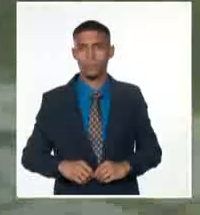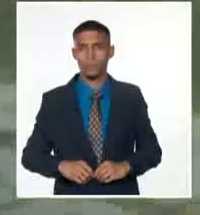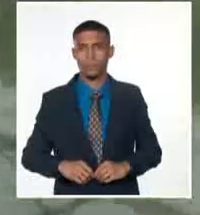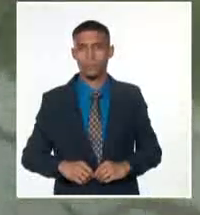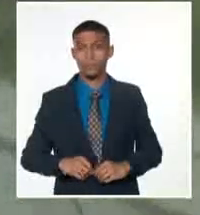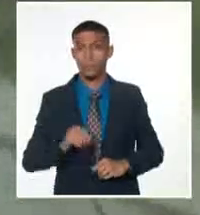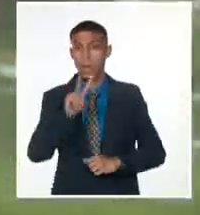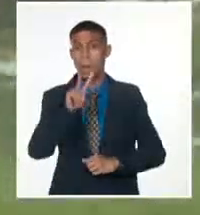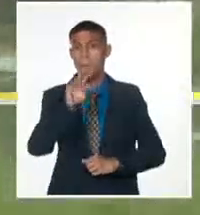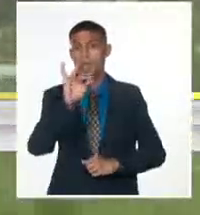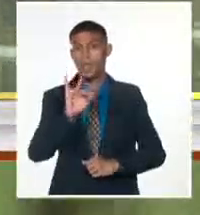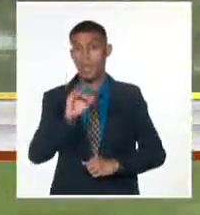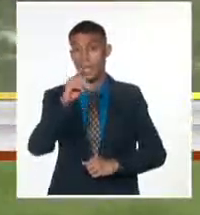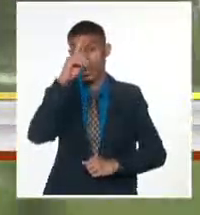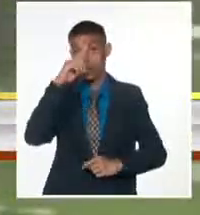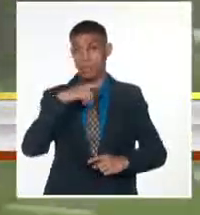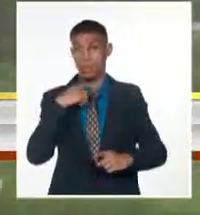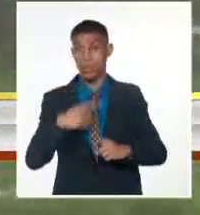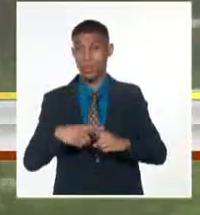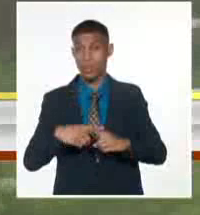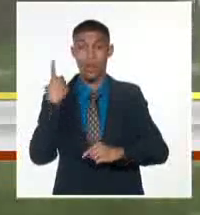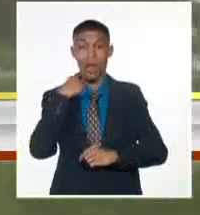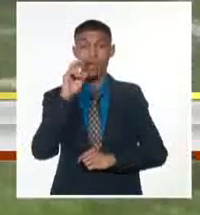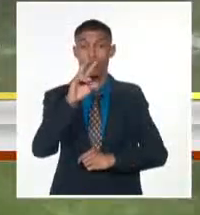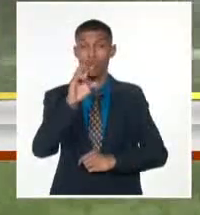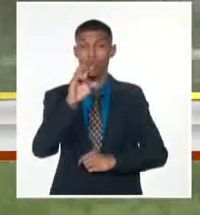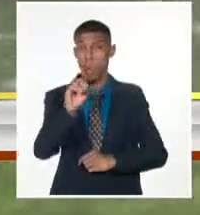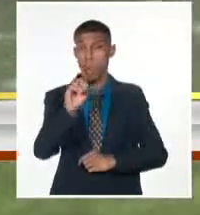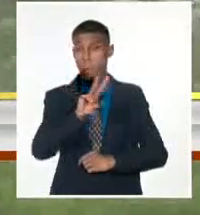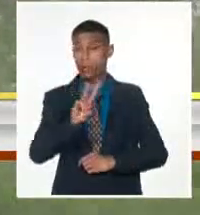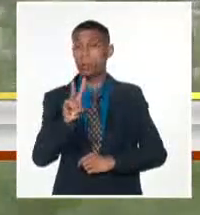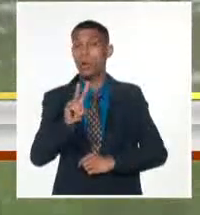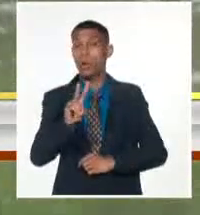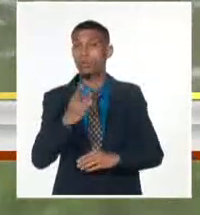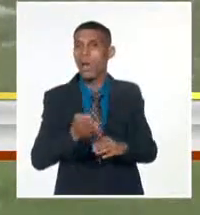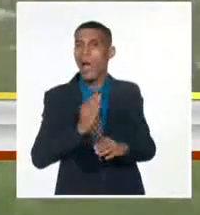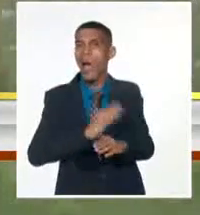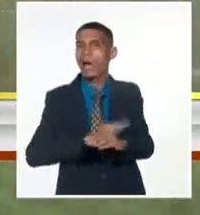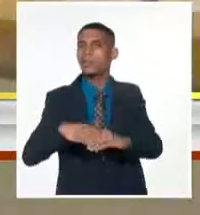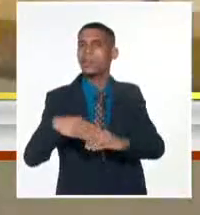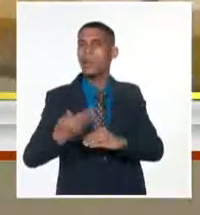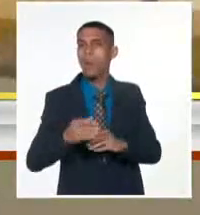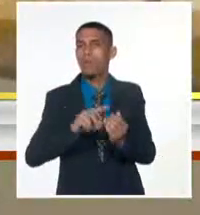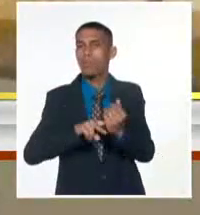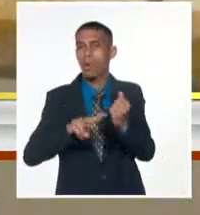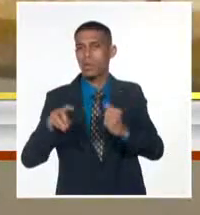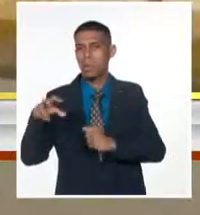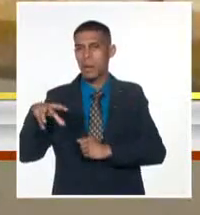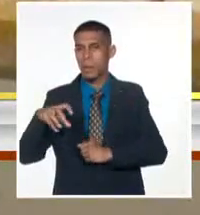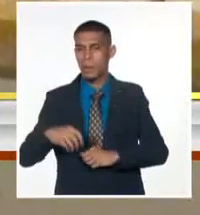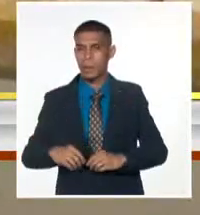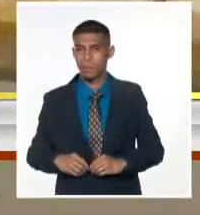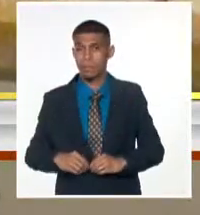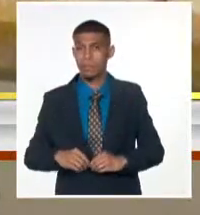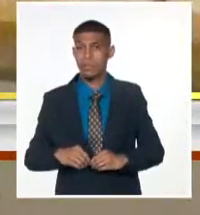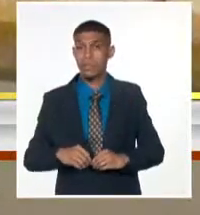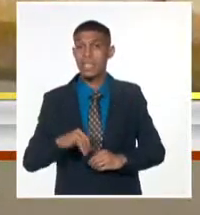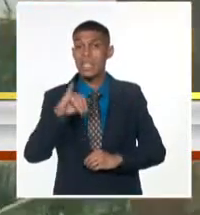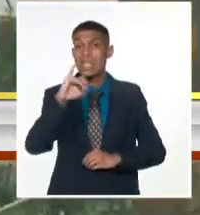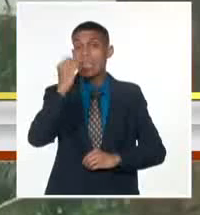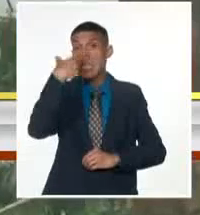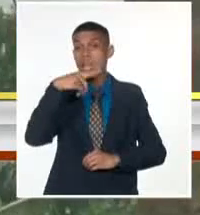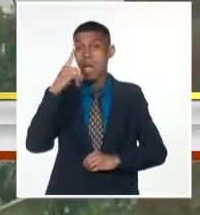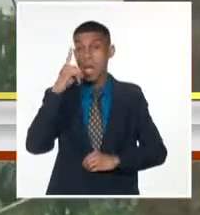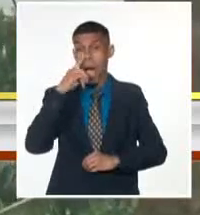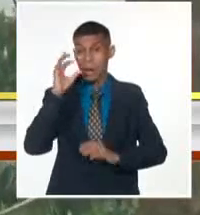El 27 de septiembre de 2022 marcaba un antes y un después para Pinar del Río. Ian, con categoría 3 en